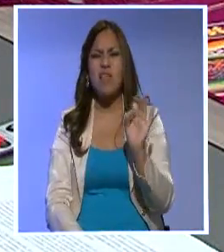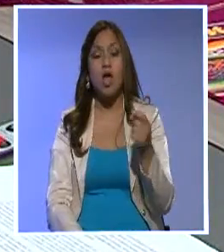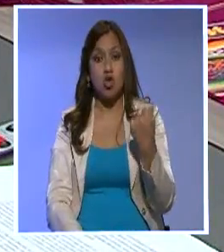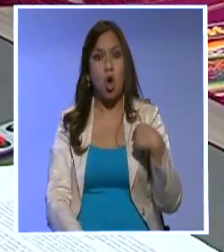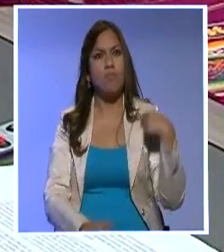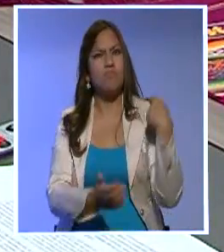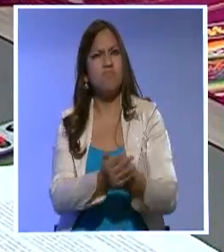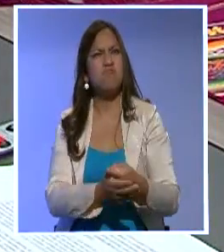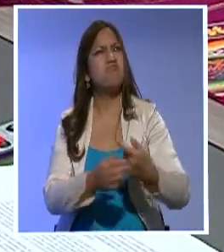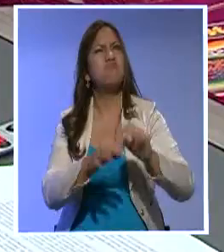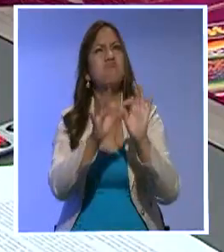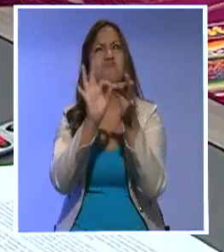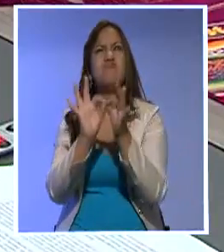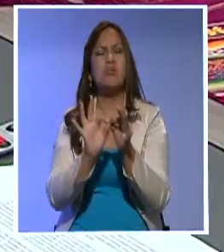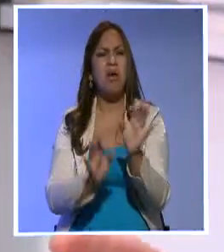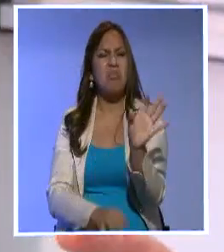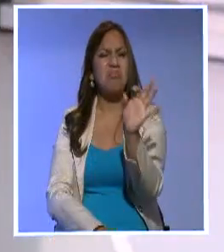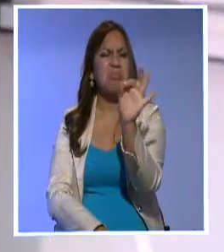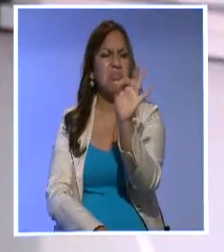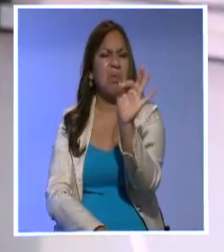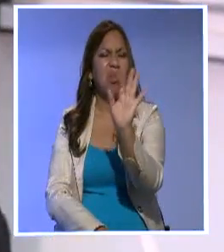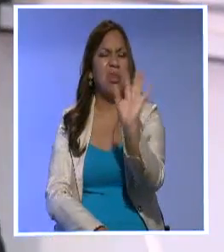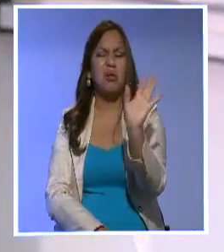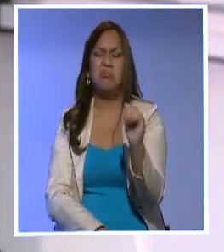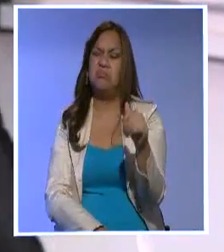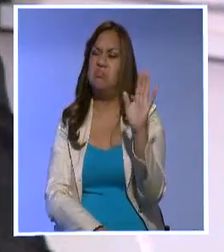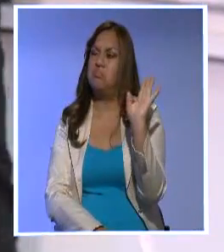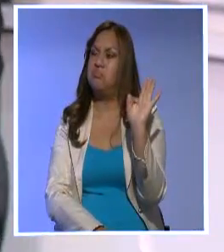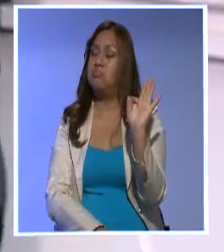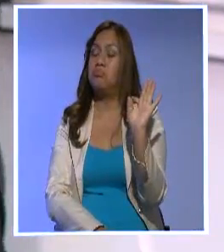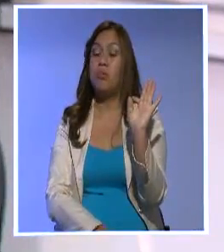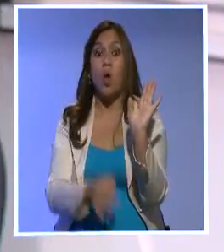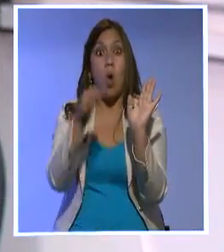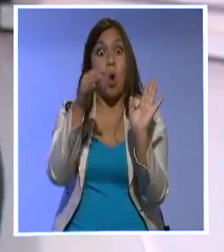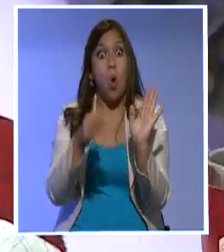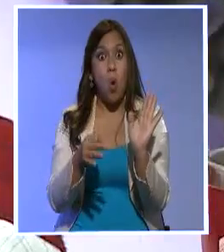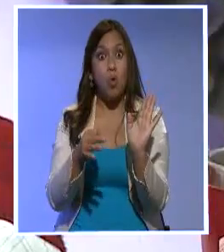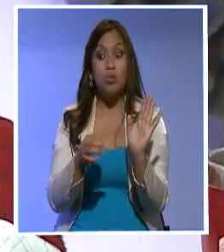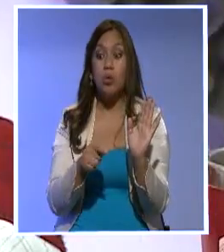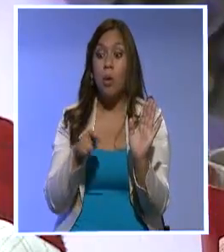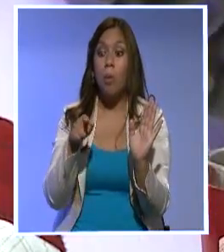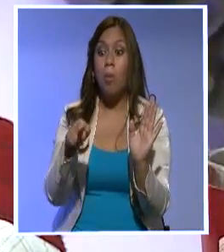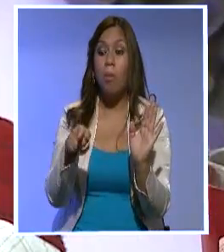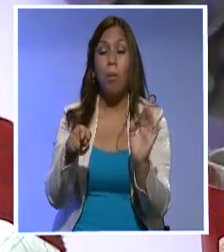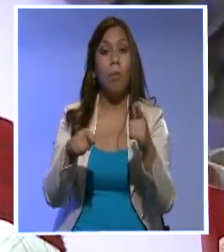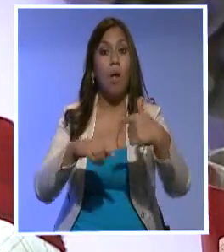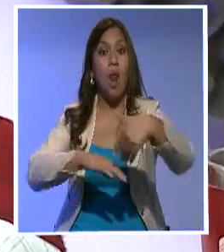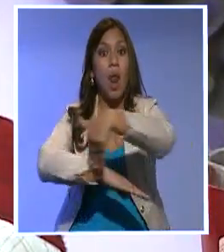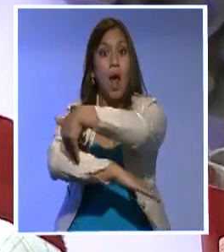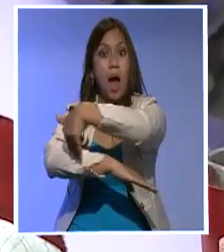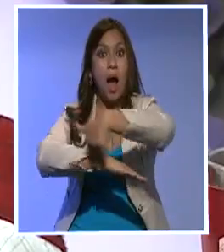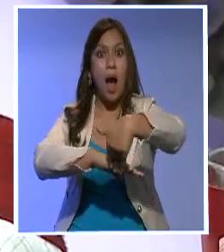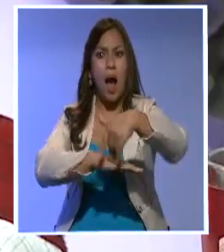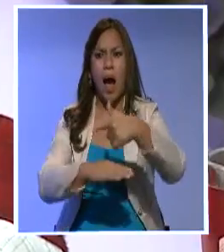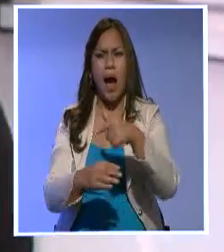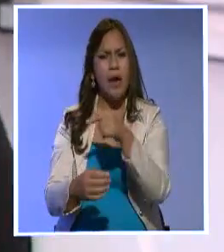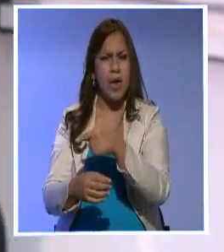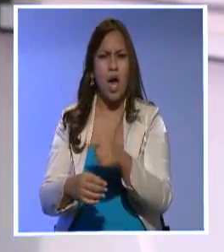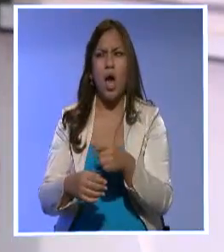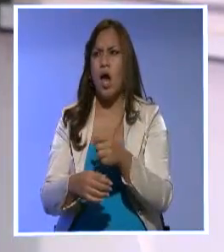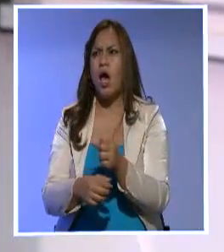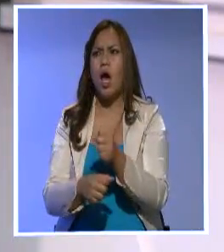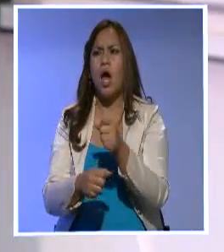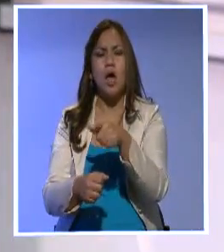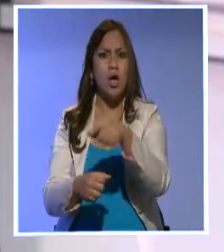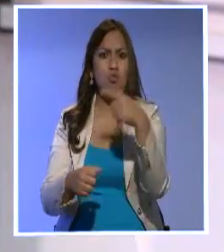centavo por coincidencia al frente de esa casa pasó una carretera pasó una avenida en la esquina de la casa se